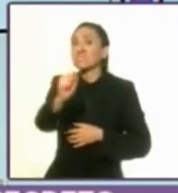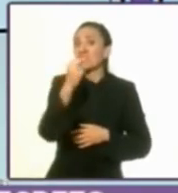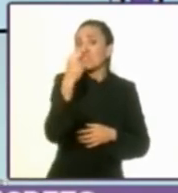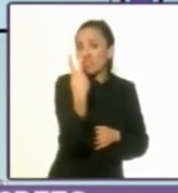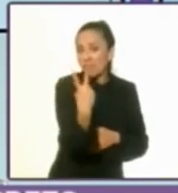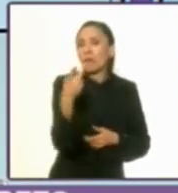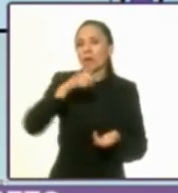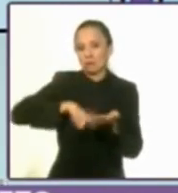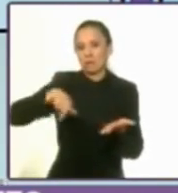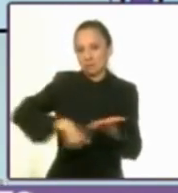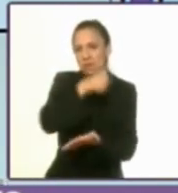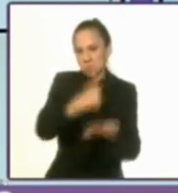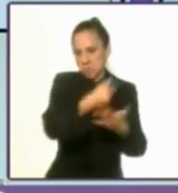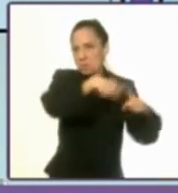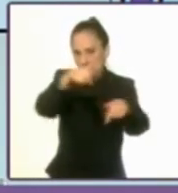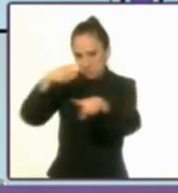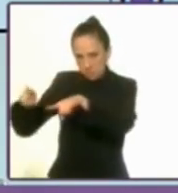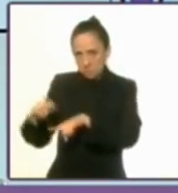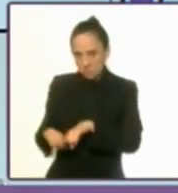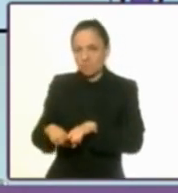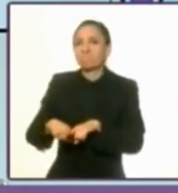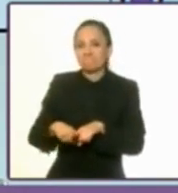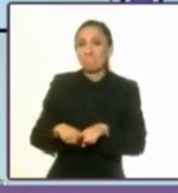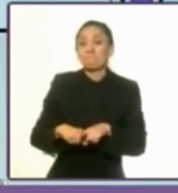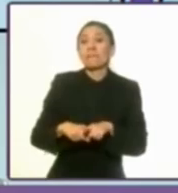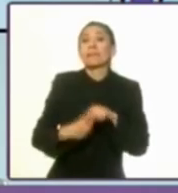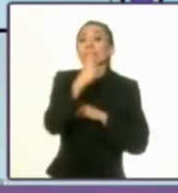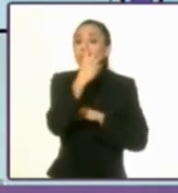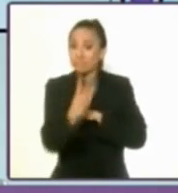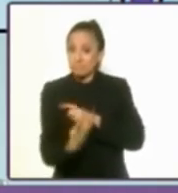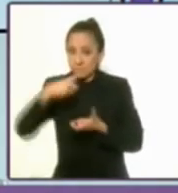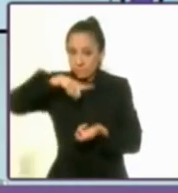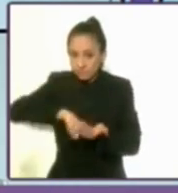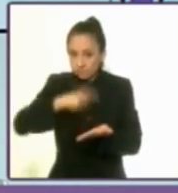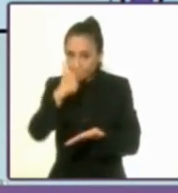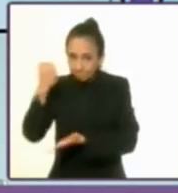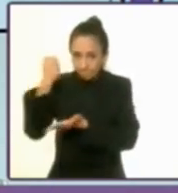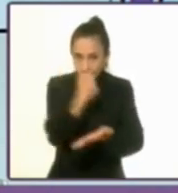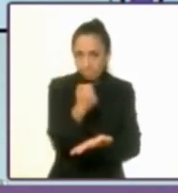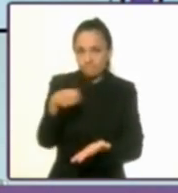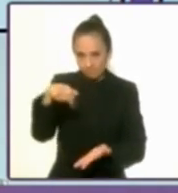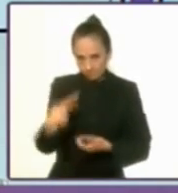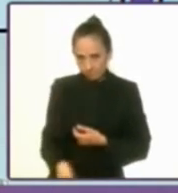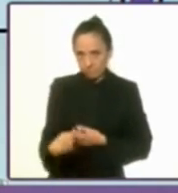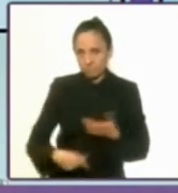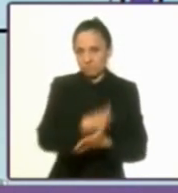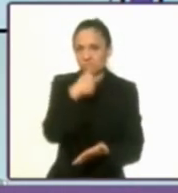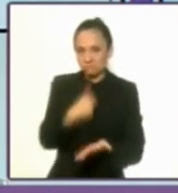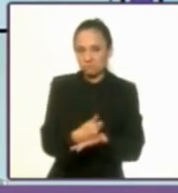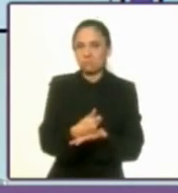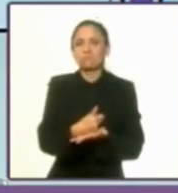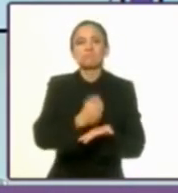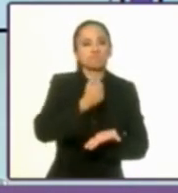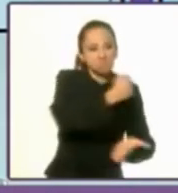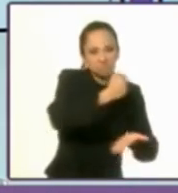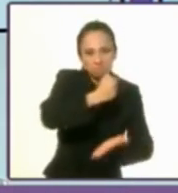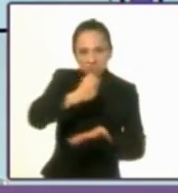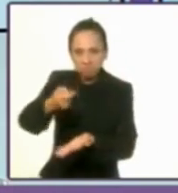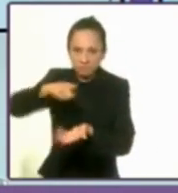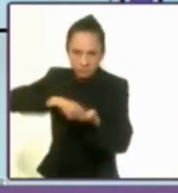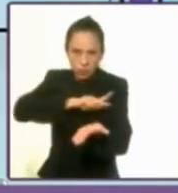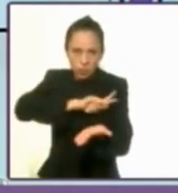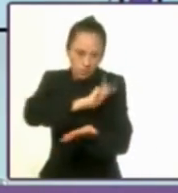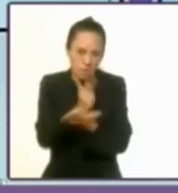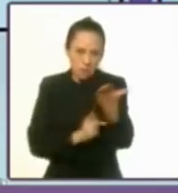sociales en la ciudad y una tercera parte del presupuesto de la ciudad se destina a estos programas pero a pesar de ello la